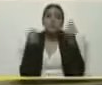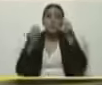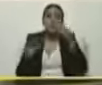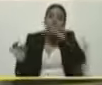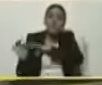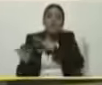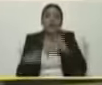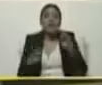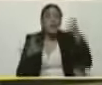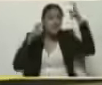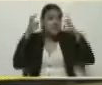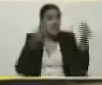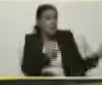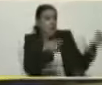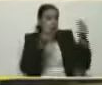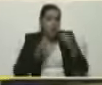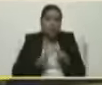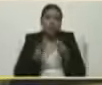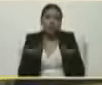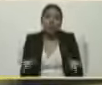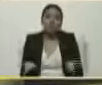Chávez nos dejó.